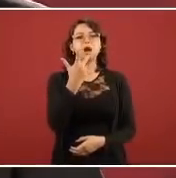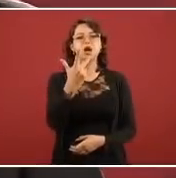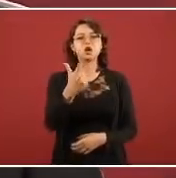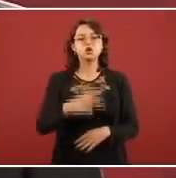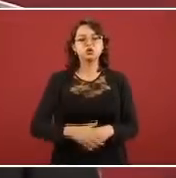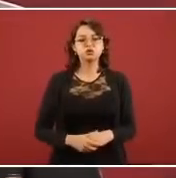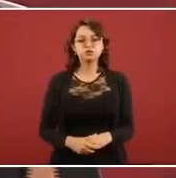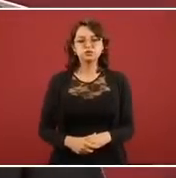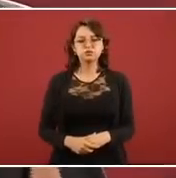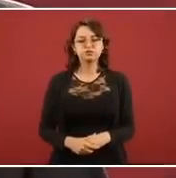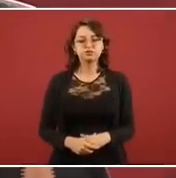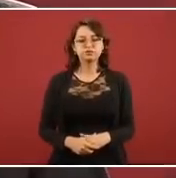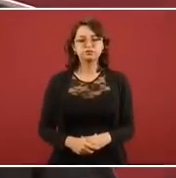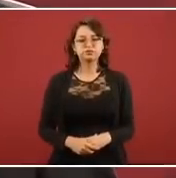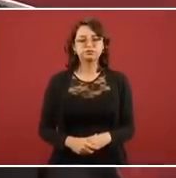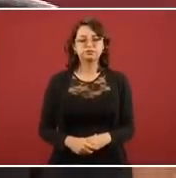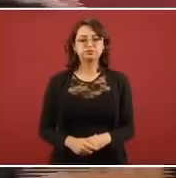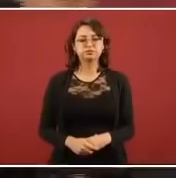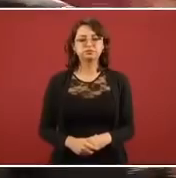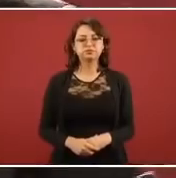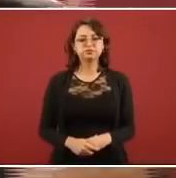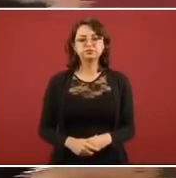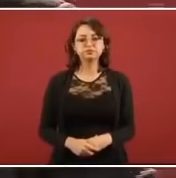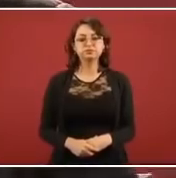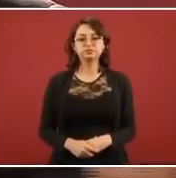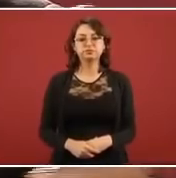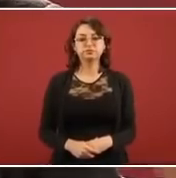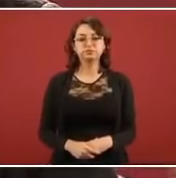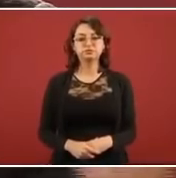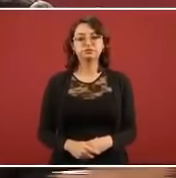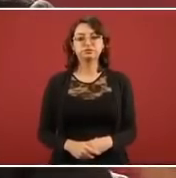Y eso de que no esté en el Quijote,